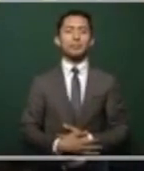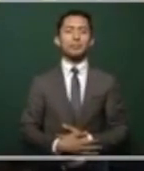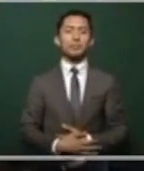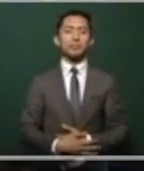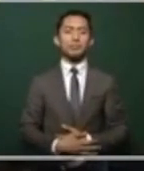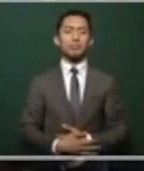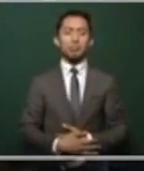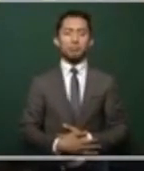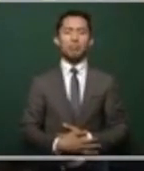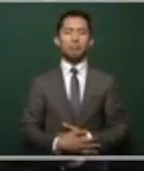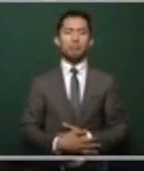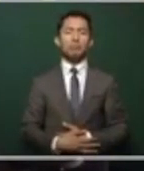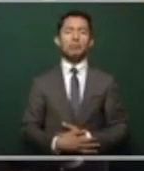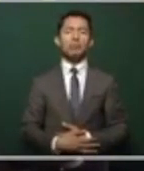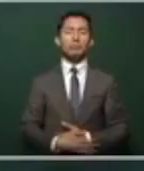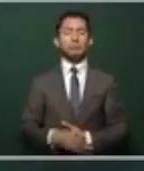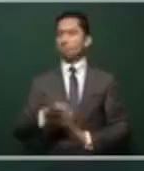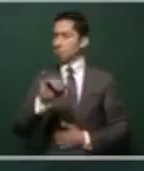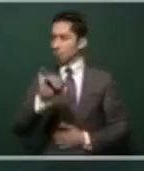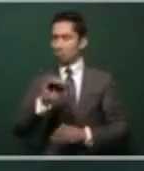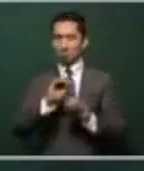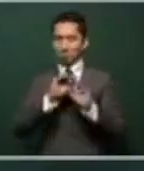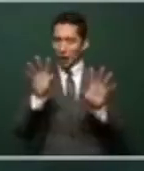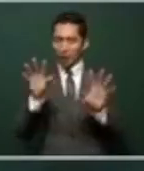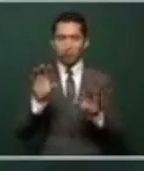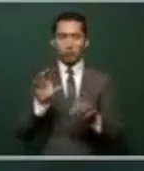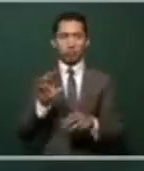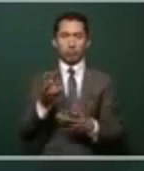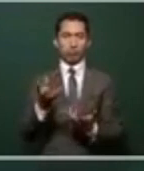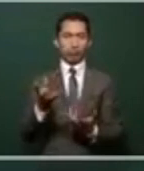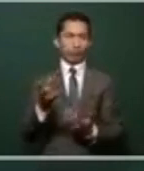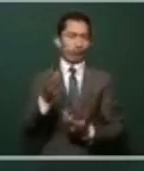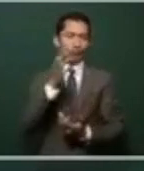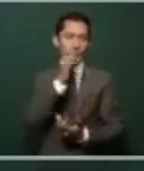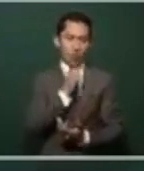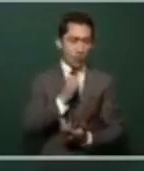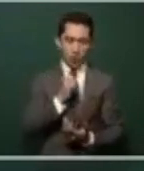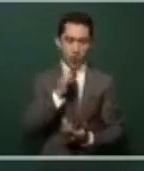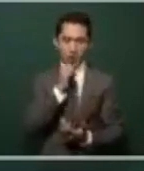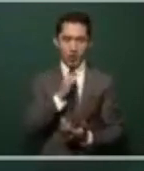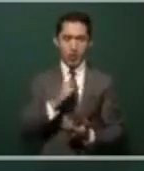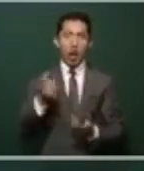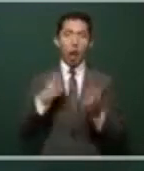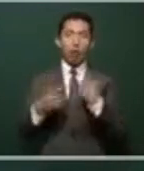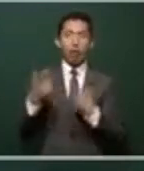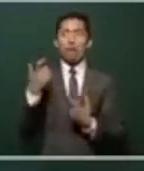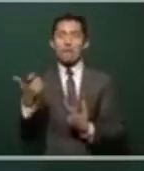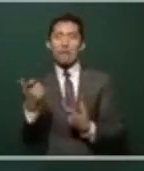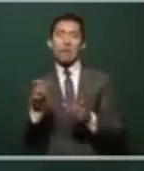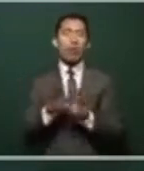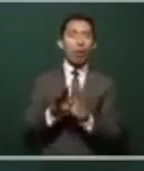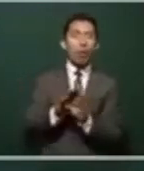Sí, que no se permita que haya cacicazgos